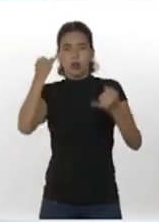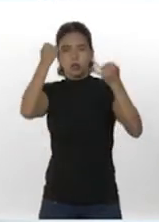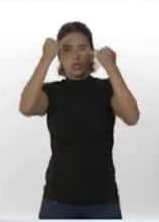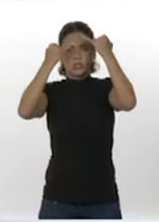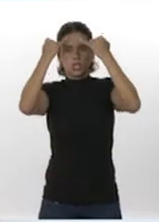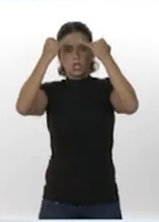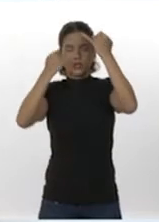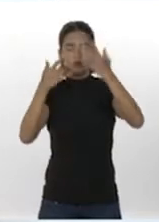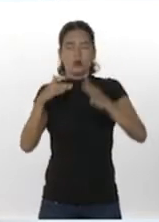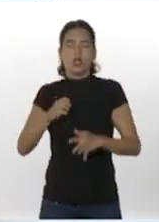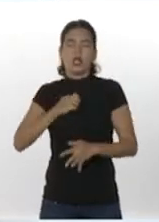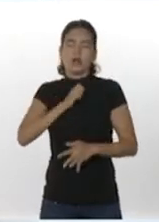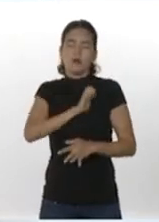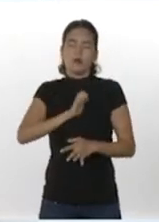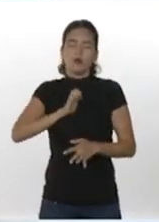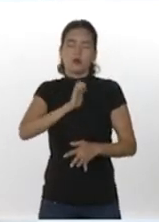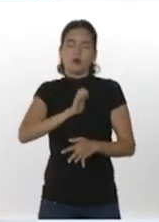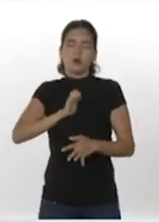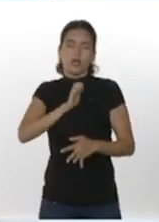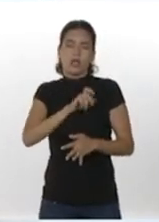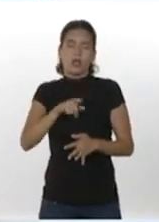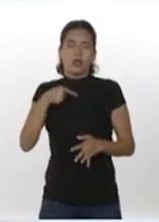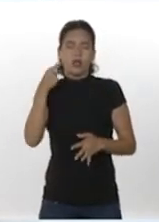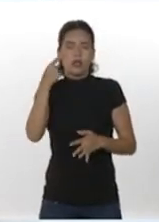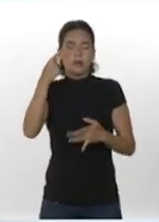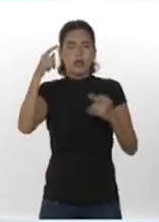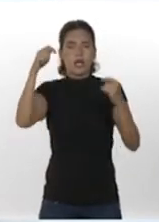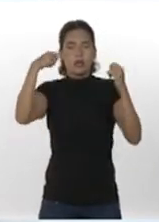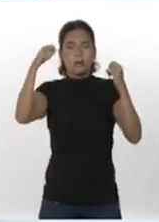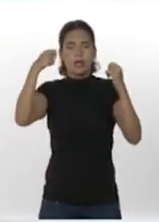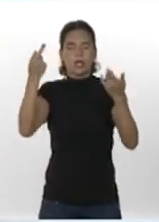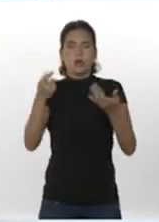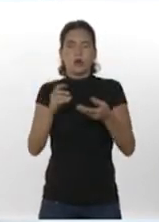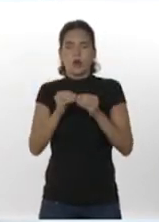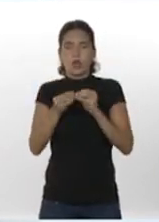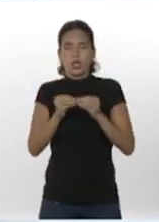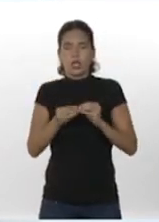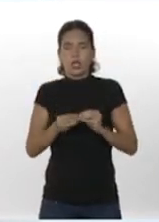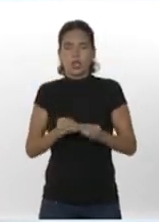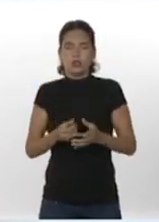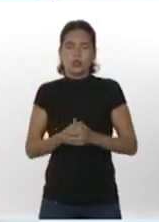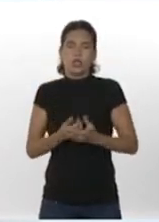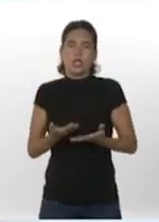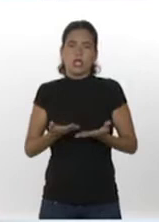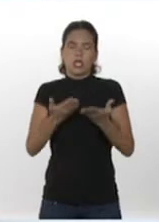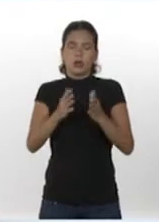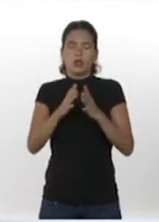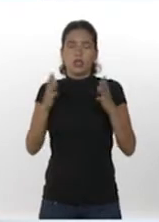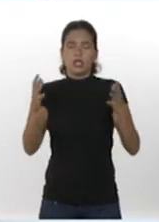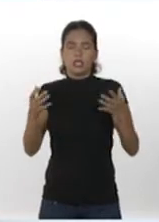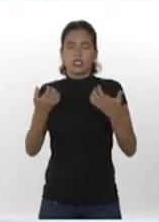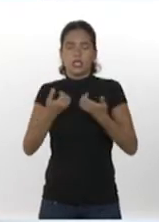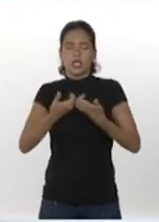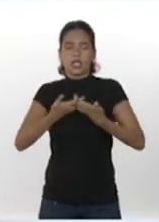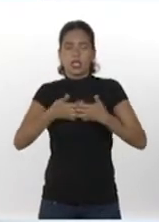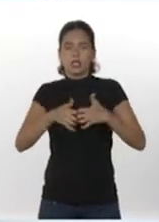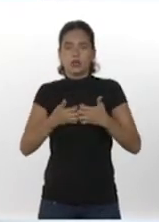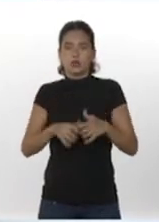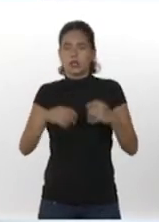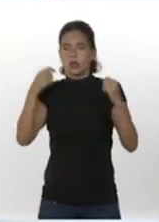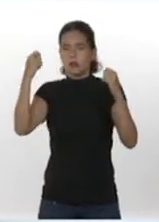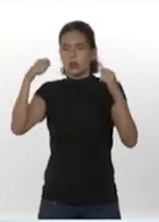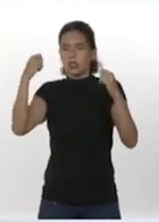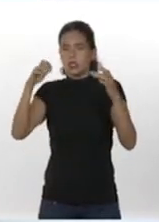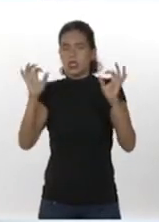en el aspecto intelectual y emocional, a la hora de ver las películas o las creaciones que nos dan esa gran industria como